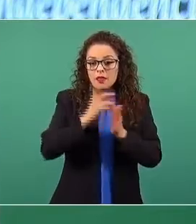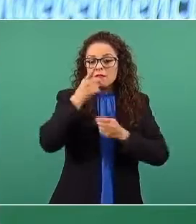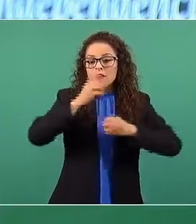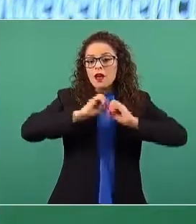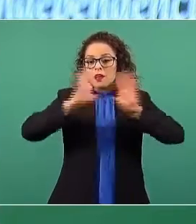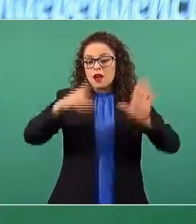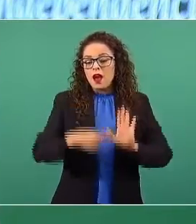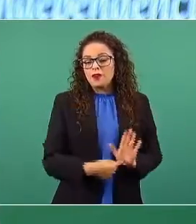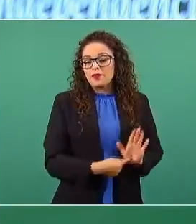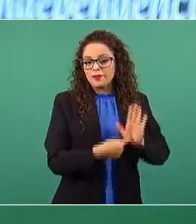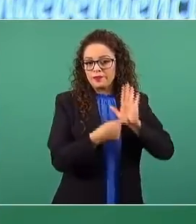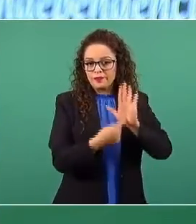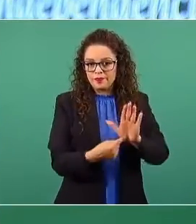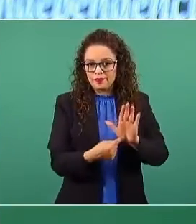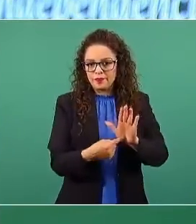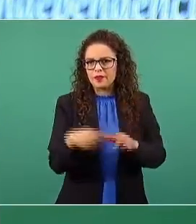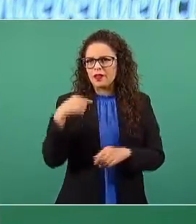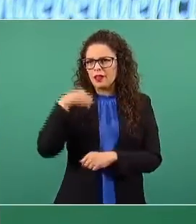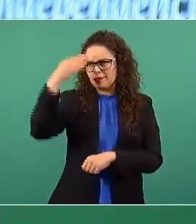estipulado. Si no recuerdo mal,